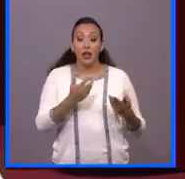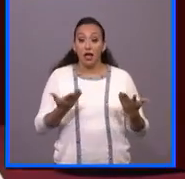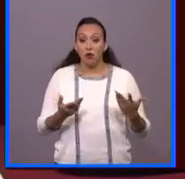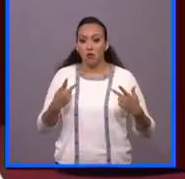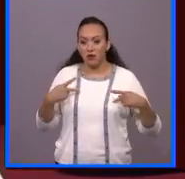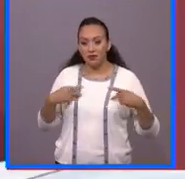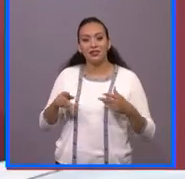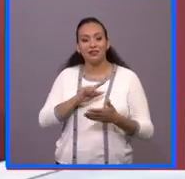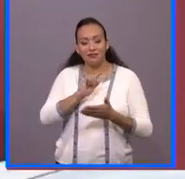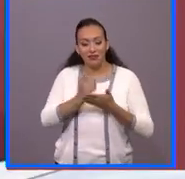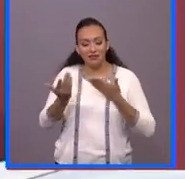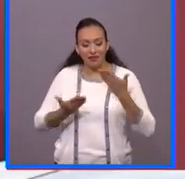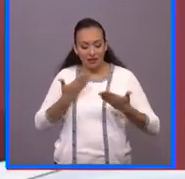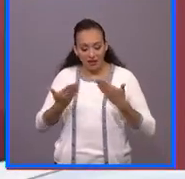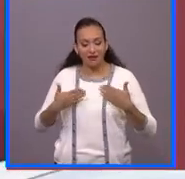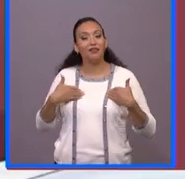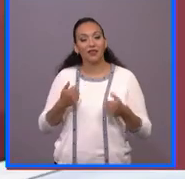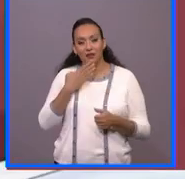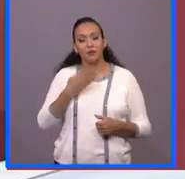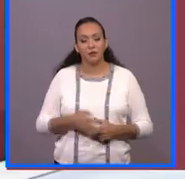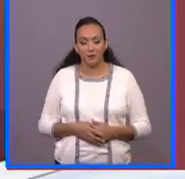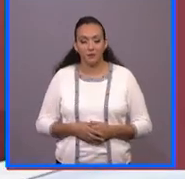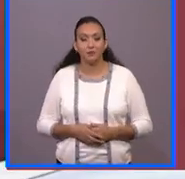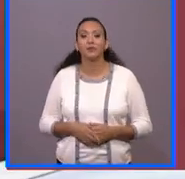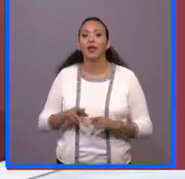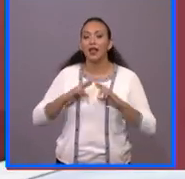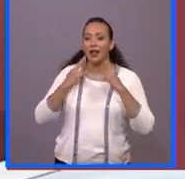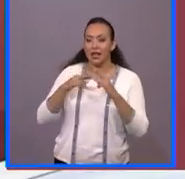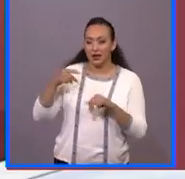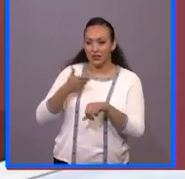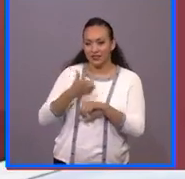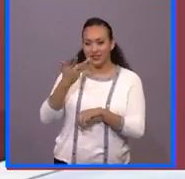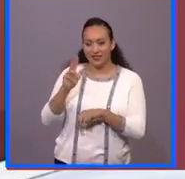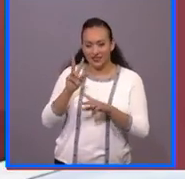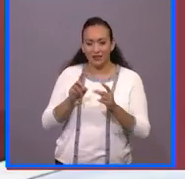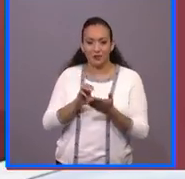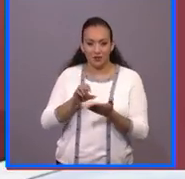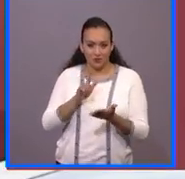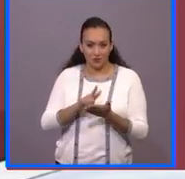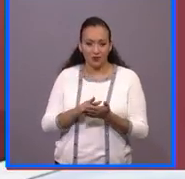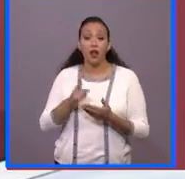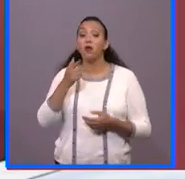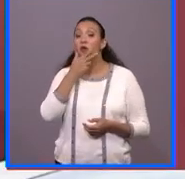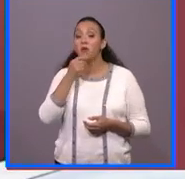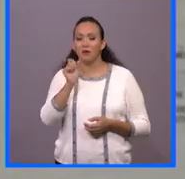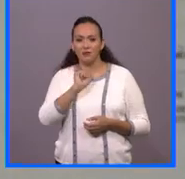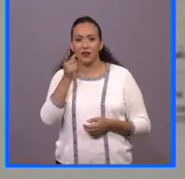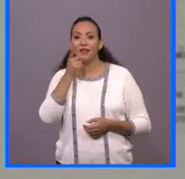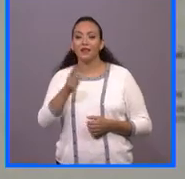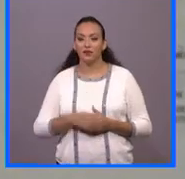intérpretes constitucionales. En conferencia dentro del 10º Congreso Internacional de Derecho Constitucional, el jurista destacó